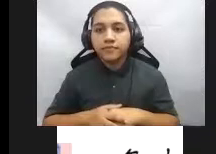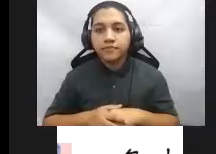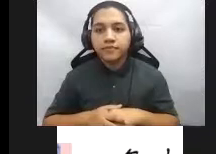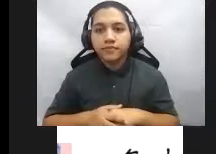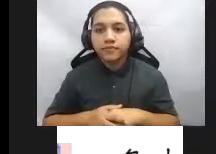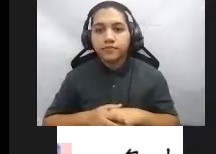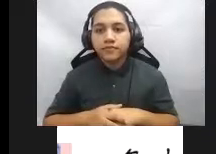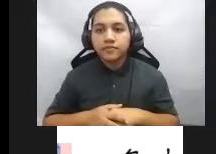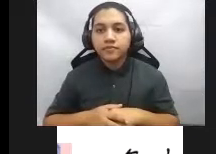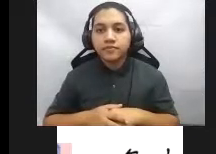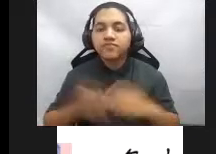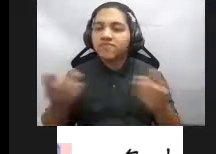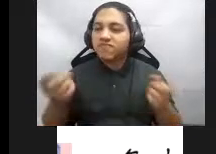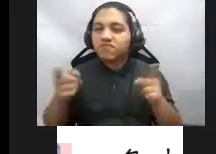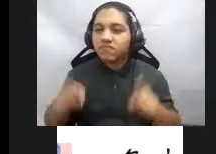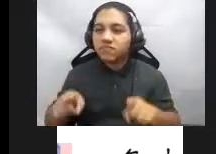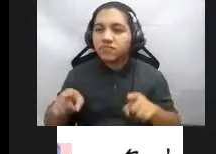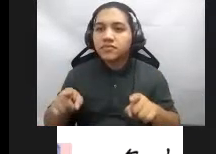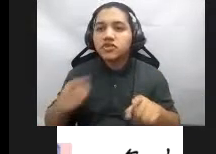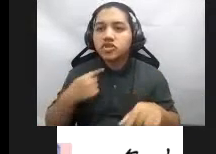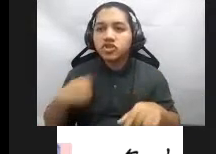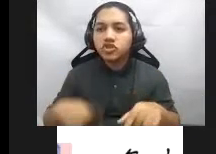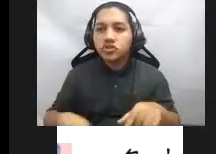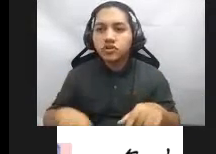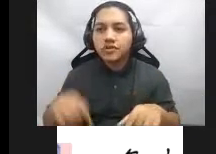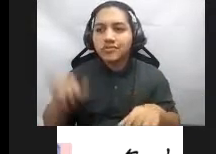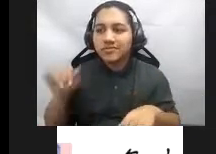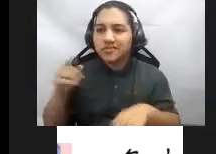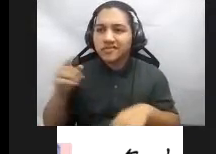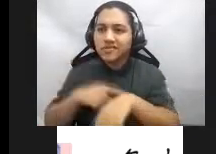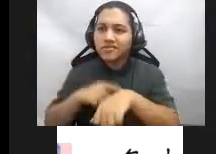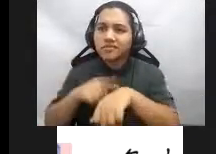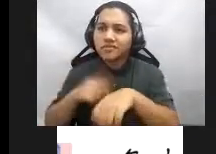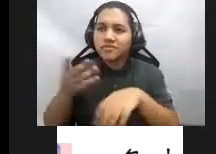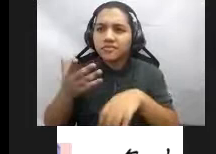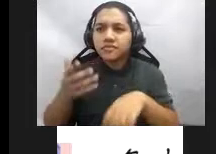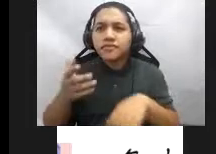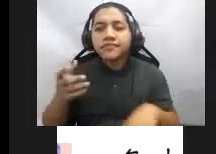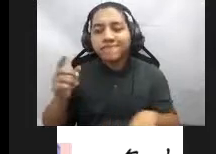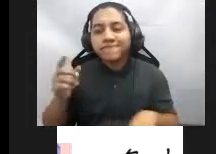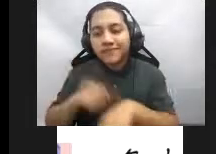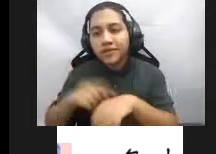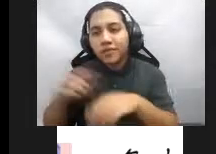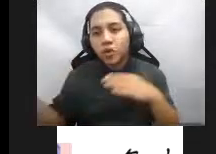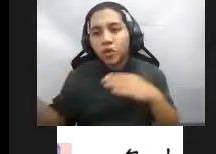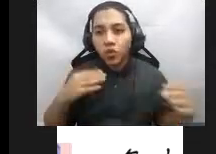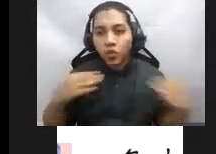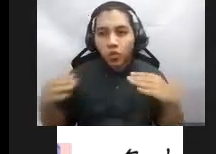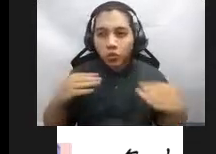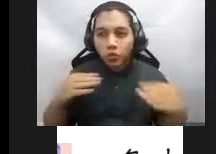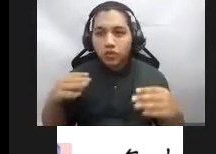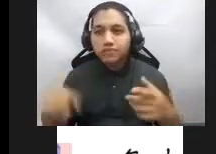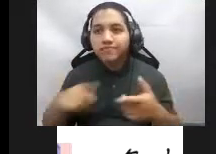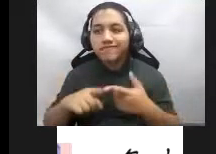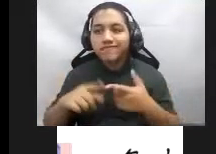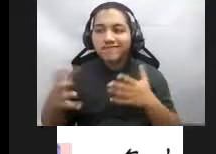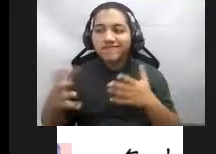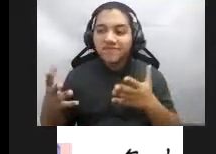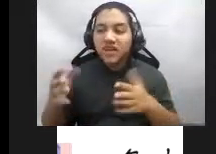¿Qué estaba ocurriendo en China en ese periodo? Pues un periodo de guerra, un periodo de mucha inestabilidad,